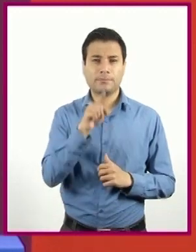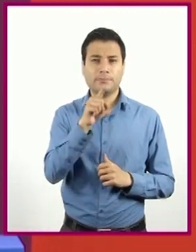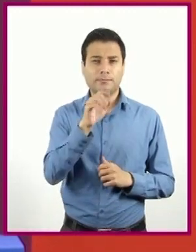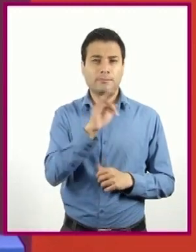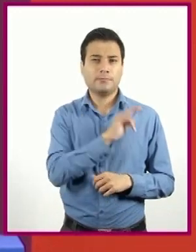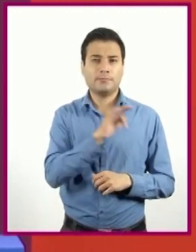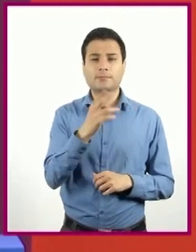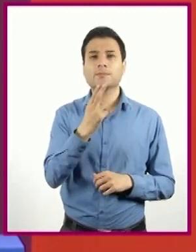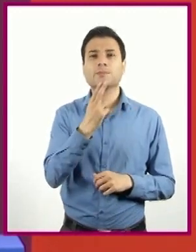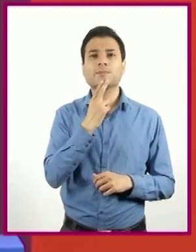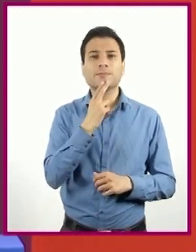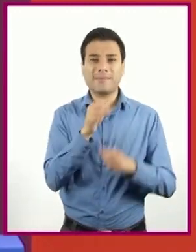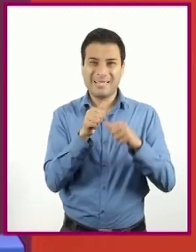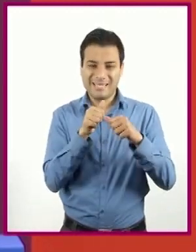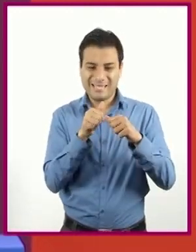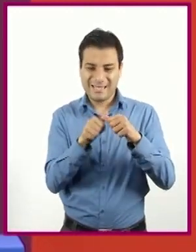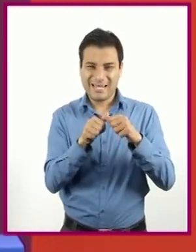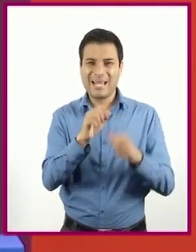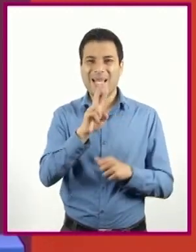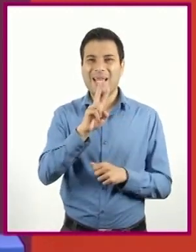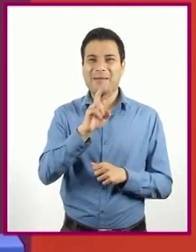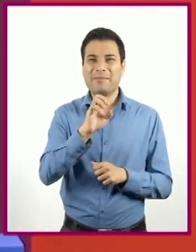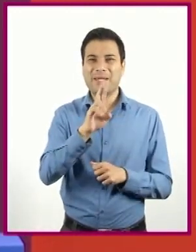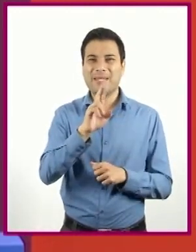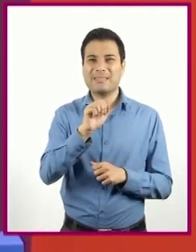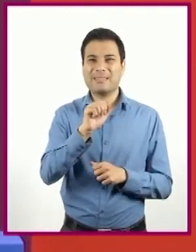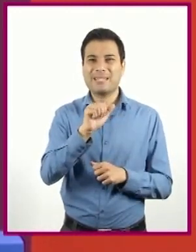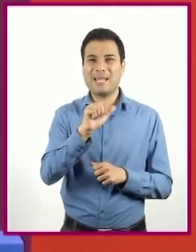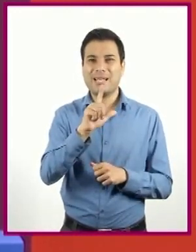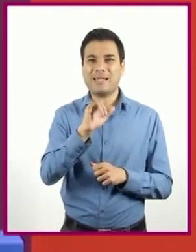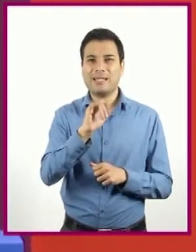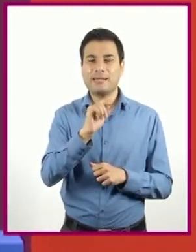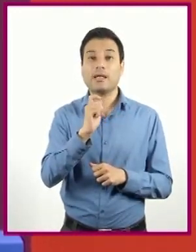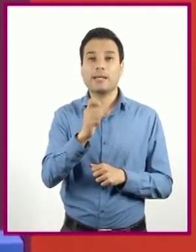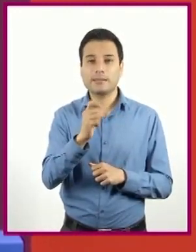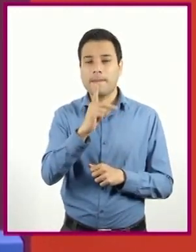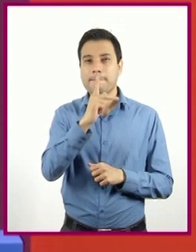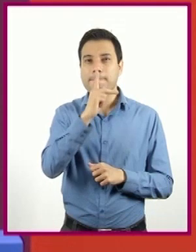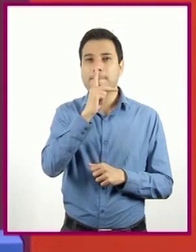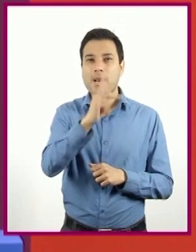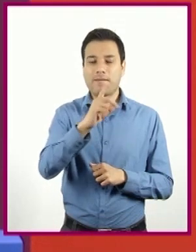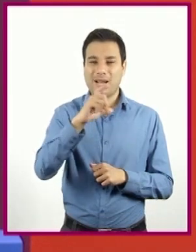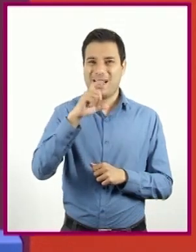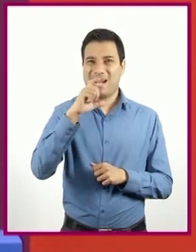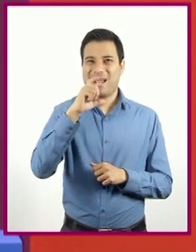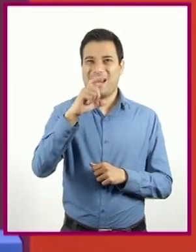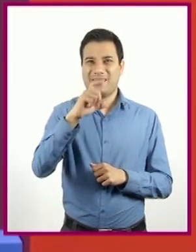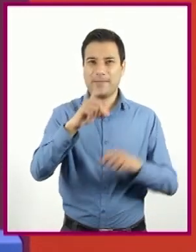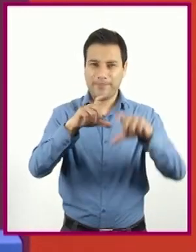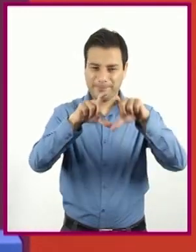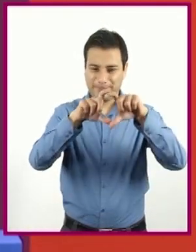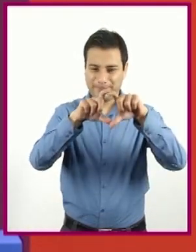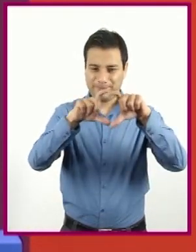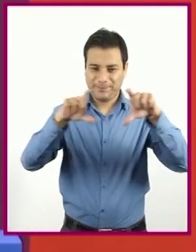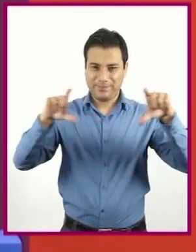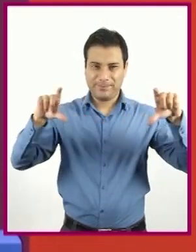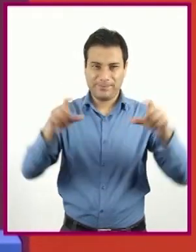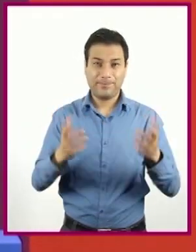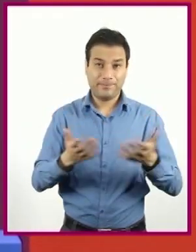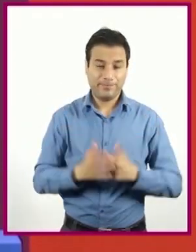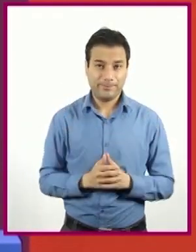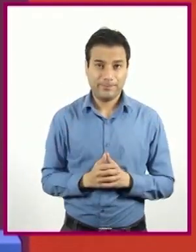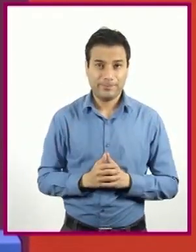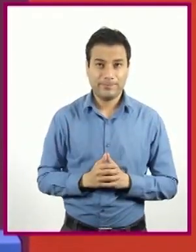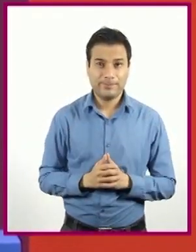versalita o versalilla, que es una tipografía en mayúscula, pero del tamaño de la letra minúscula, de manera que se combinan entre